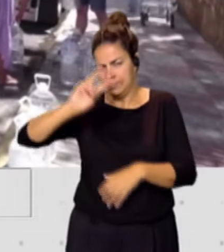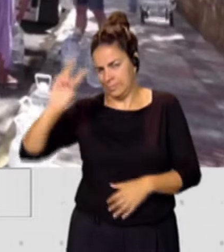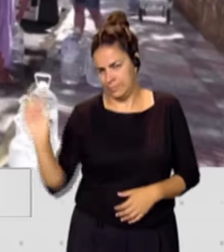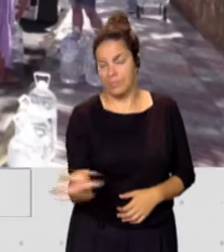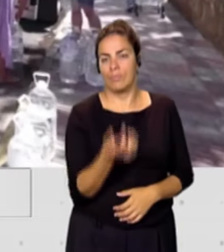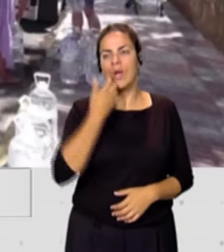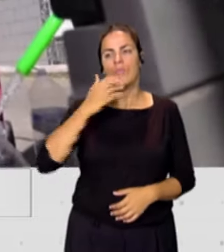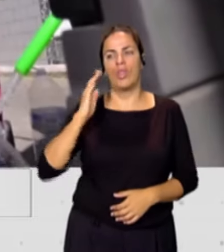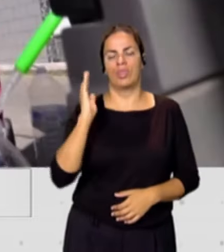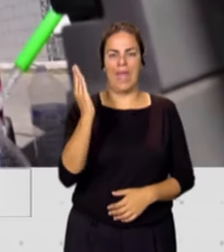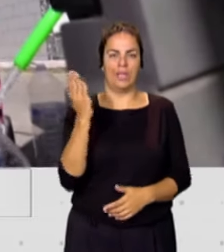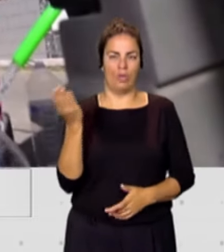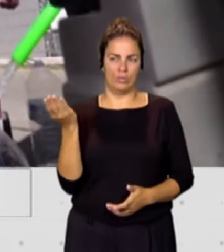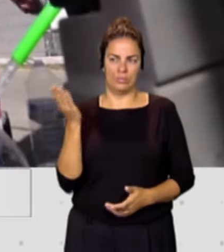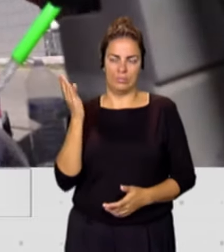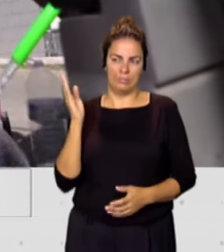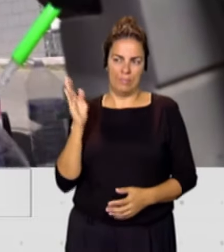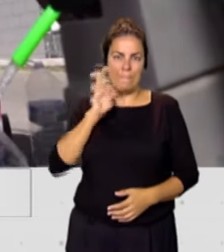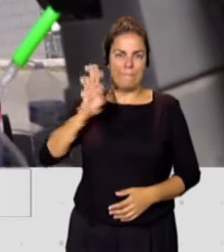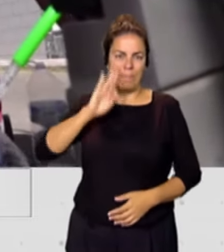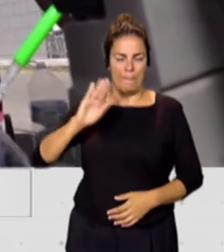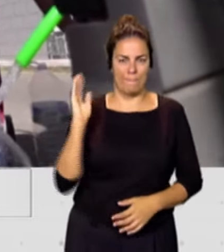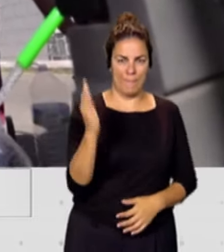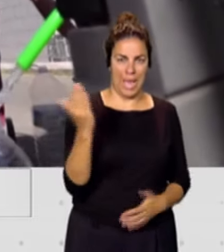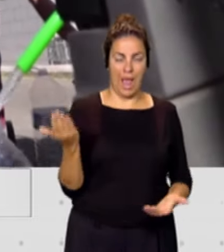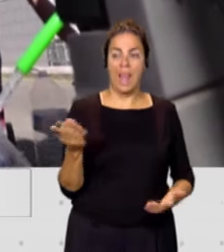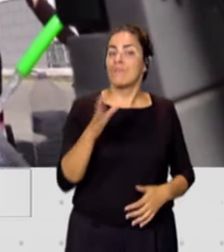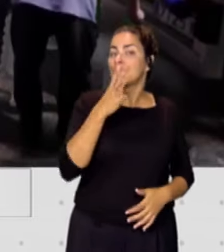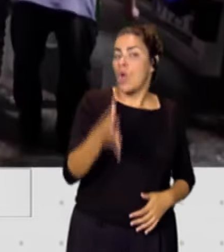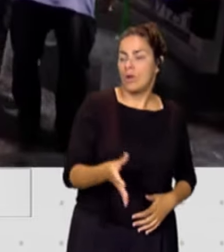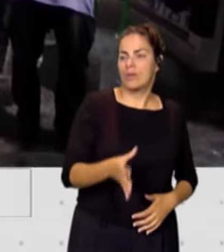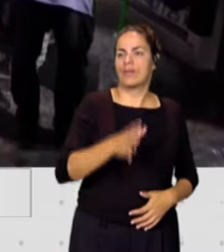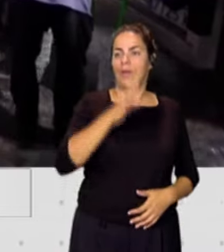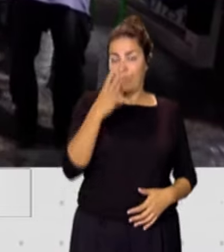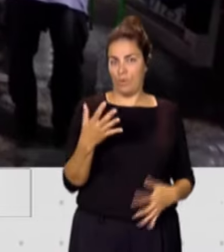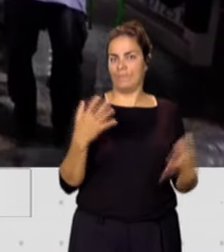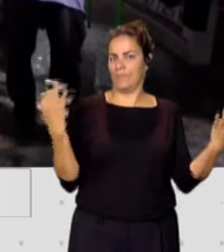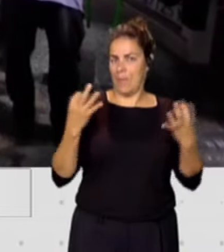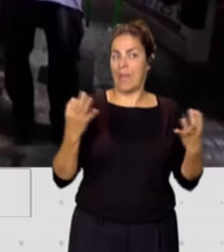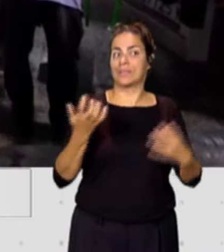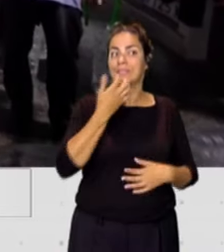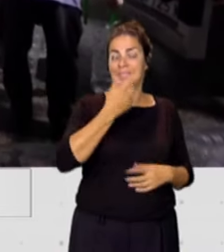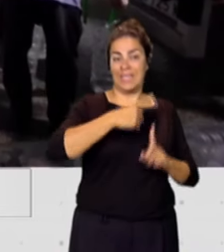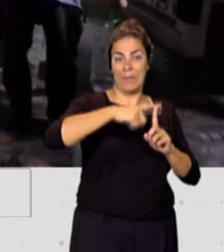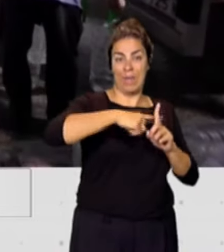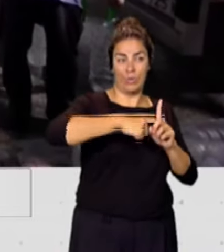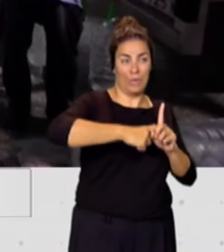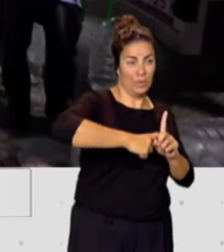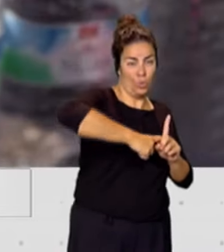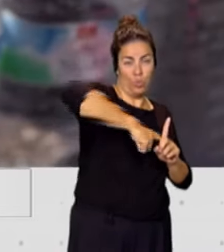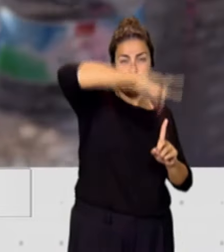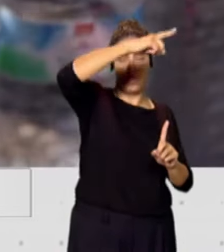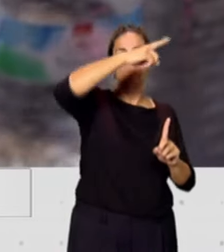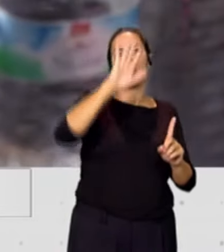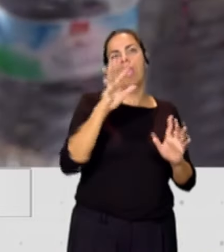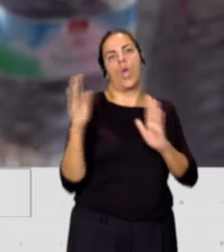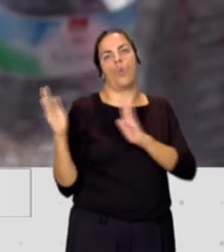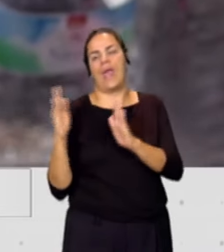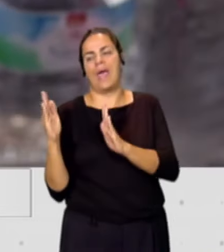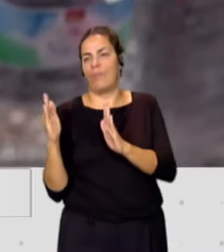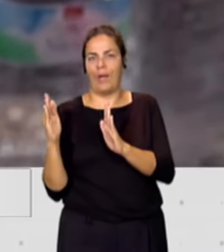penal por qué Porque una de las cosas que ocurre es que con los aumentos de temperatura en épocas no que